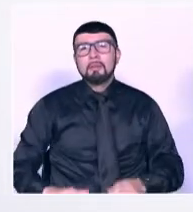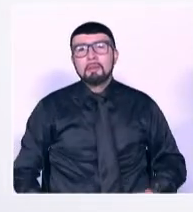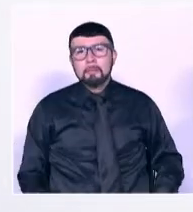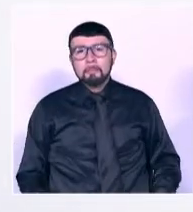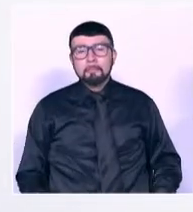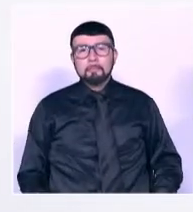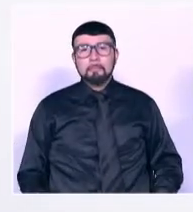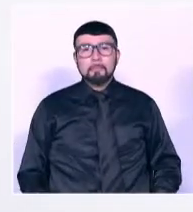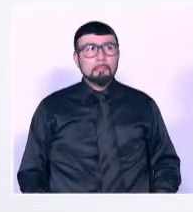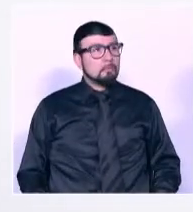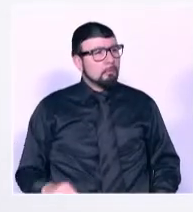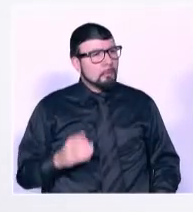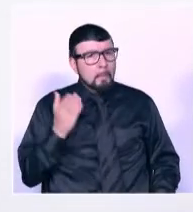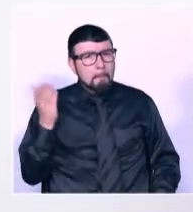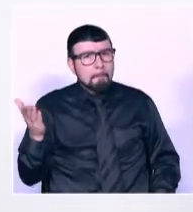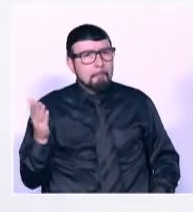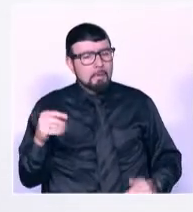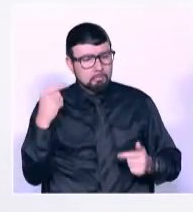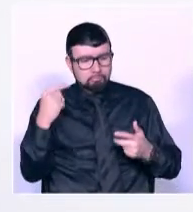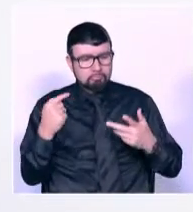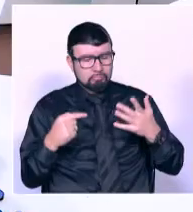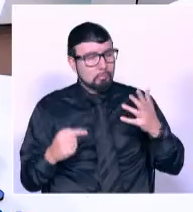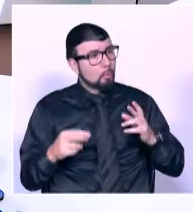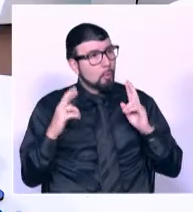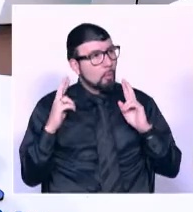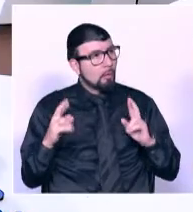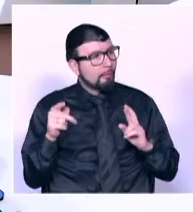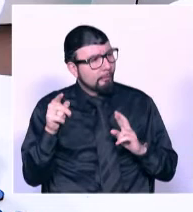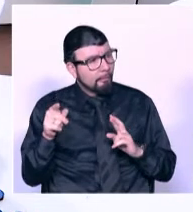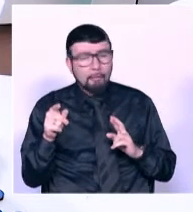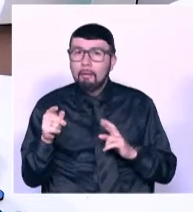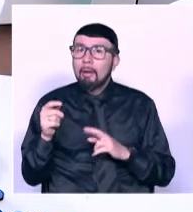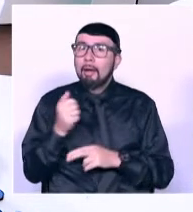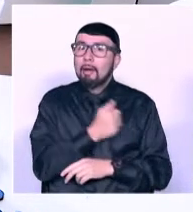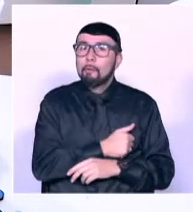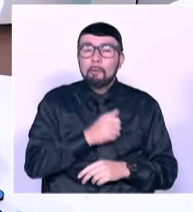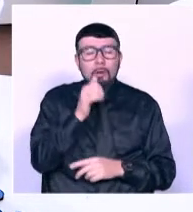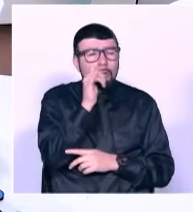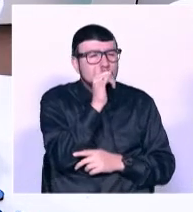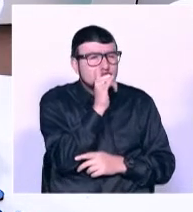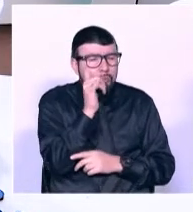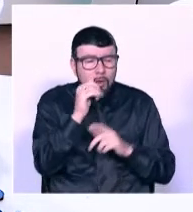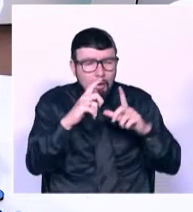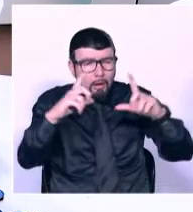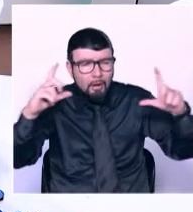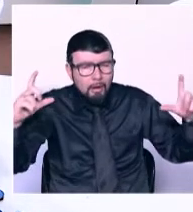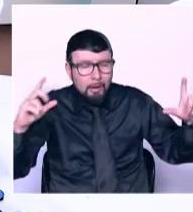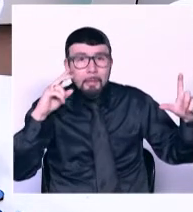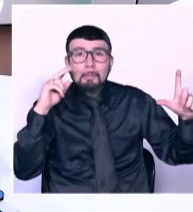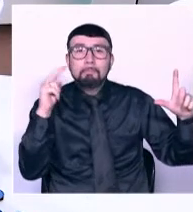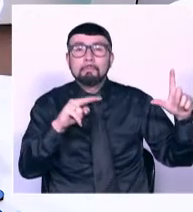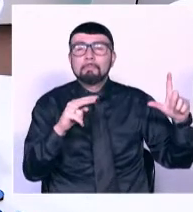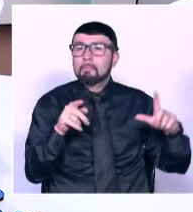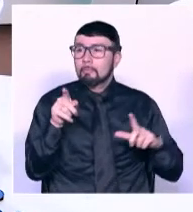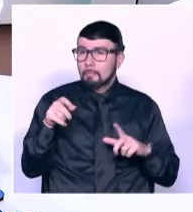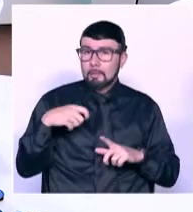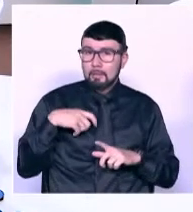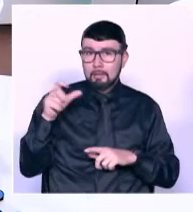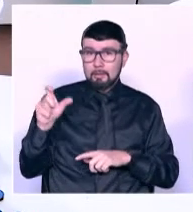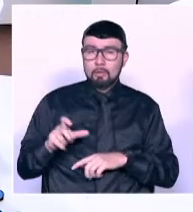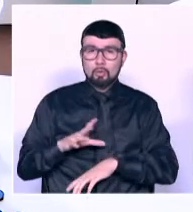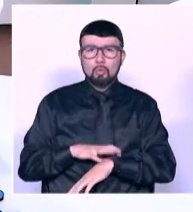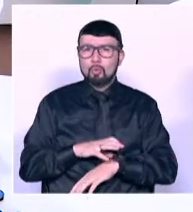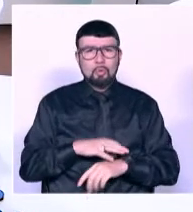doctora, muchos modelos que ojalá nos puedan ayudar a acercarlos para que todas las personas lo vean bien. La doctora nos trajo aquí todos